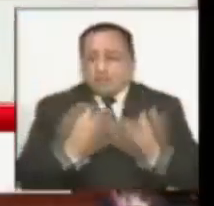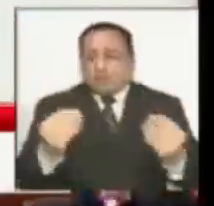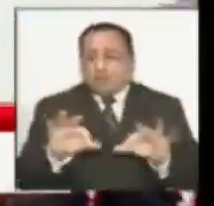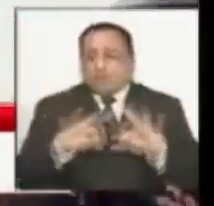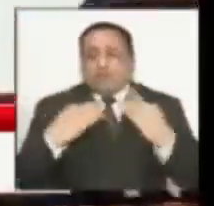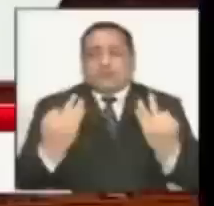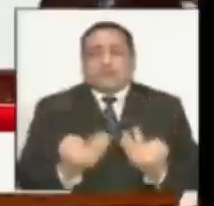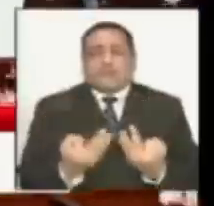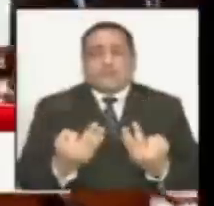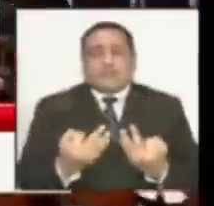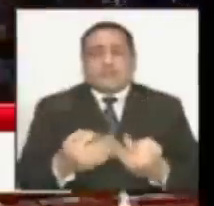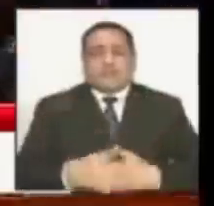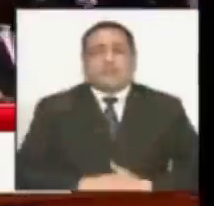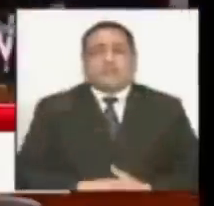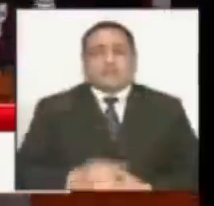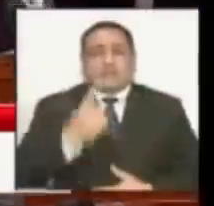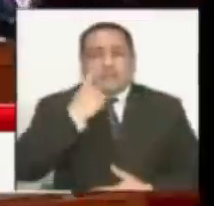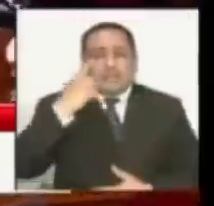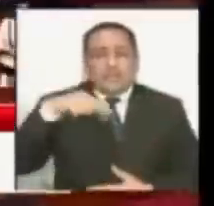en imágenes.